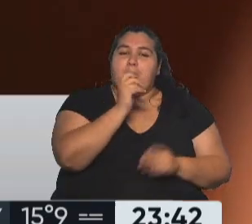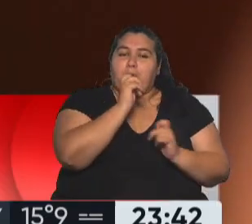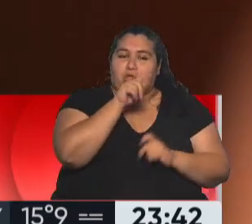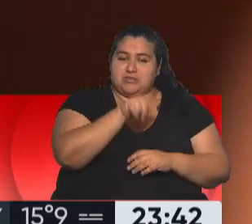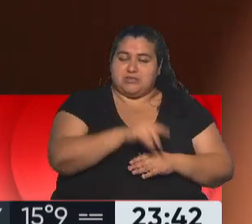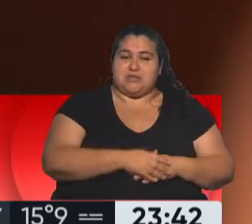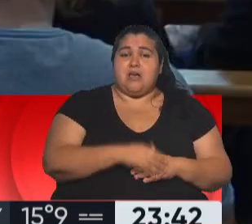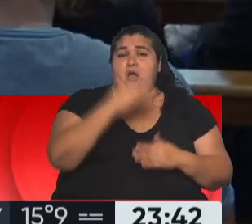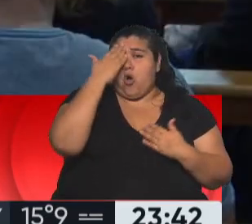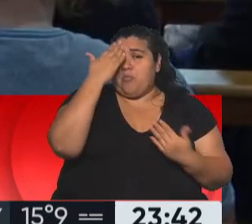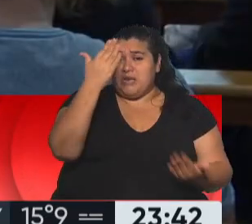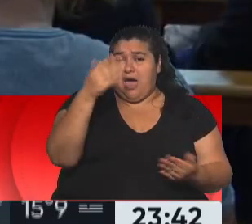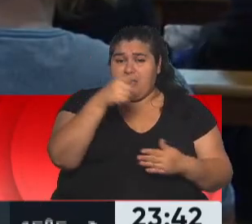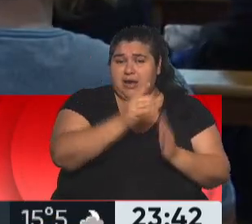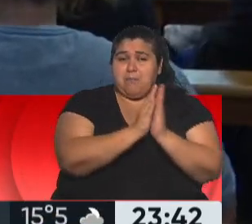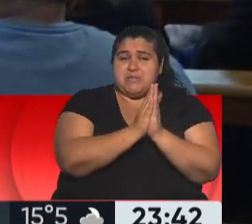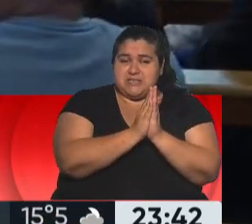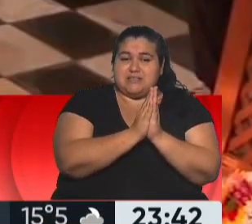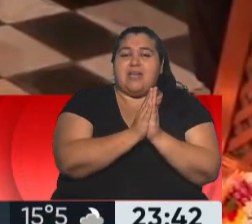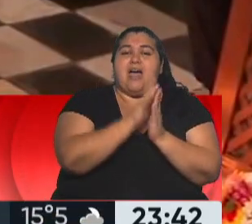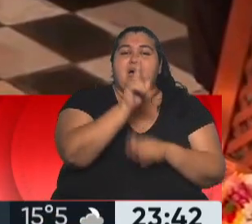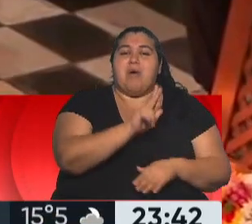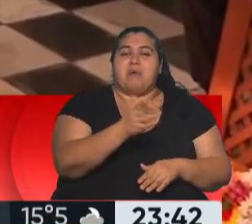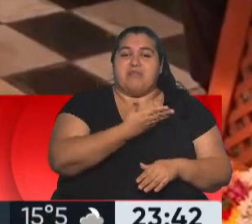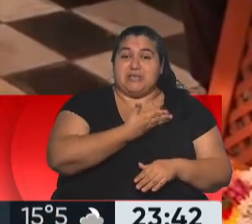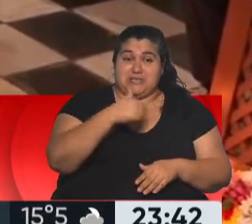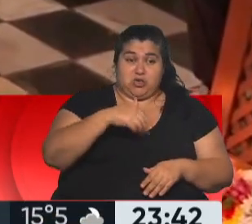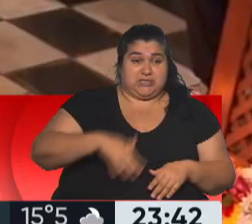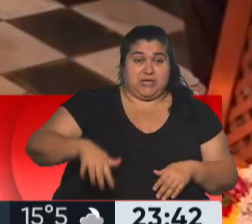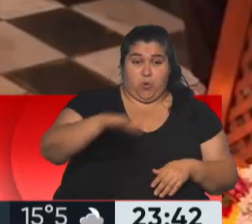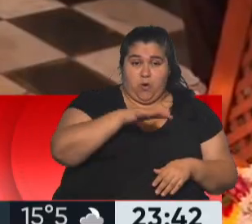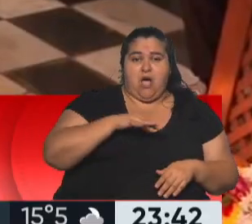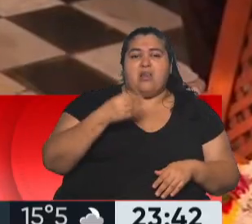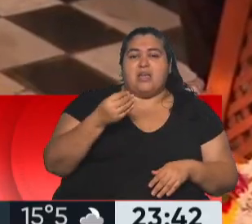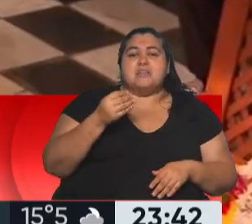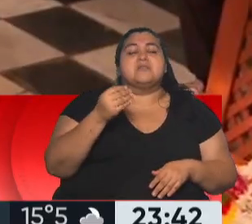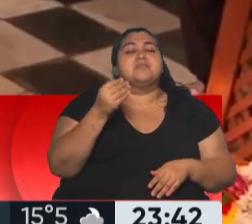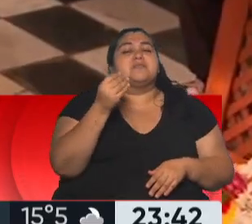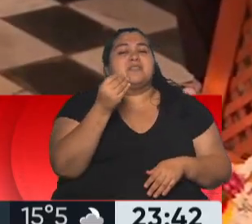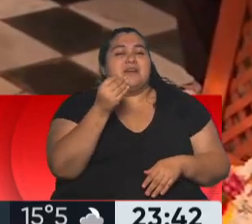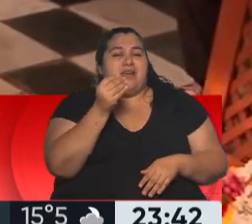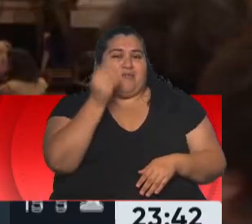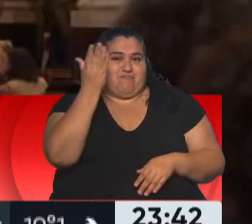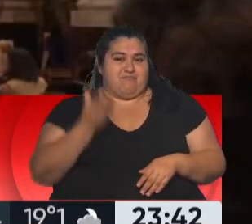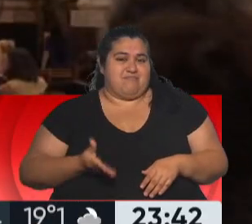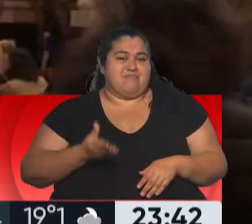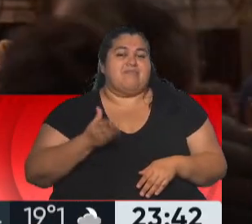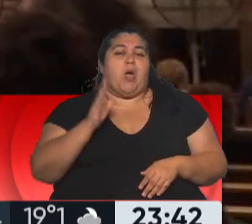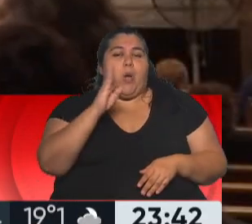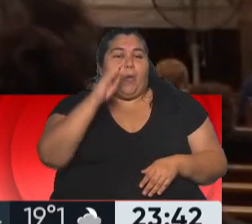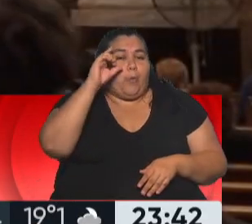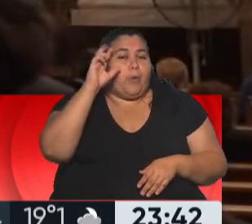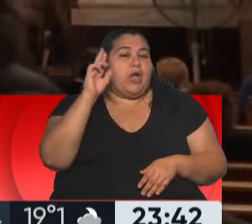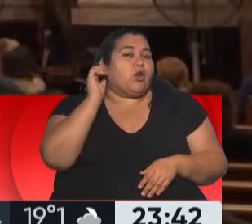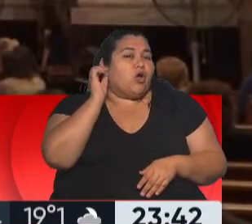Un homenaje con una misa al Papa Francisco. En este lugar, Jorge Bergoglio tuvo la revelación que lo impulsó a ser